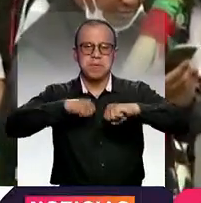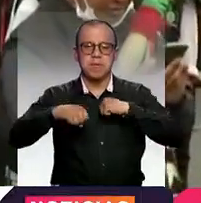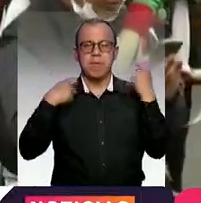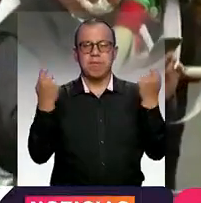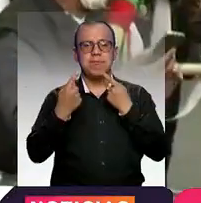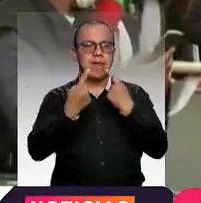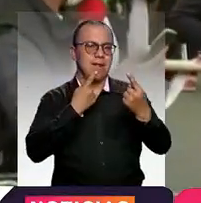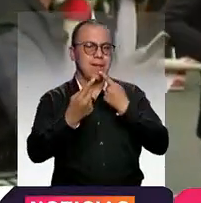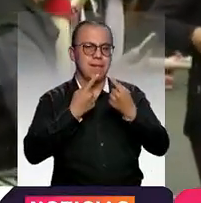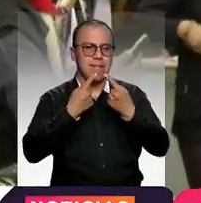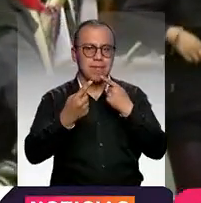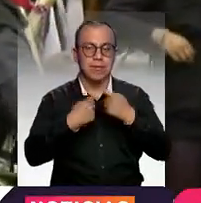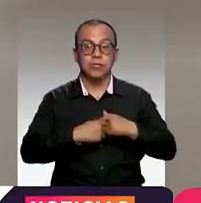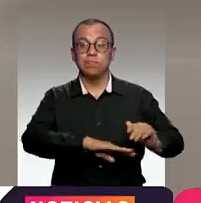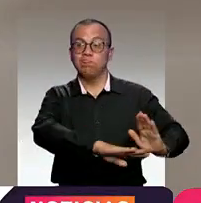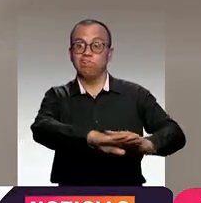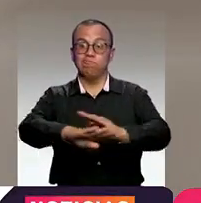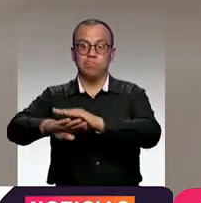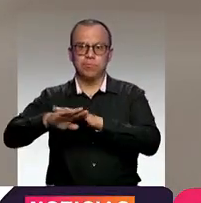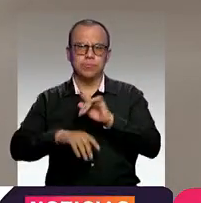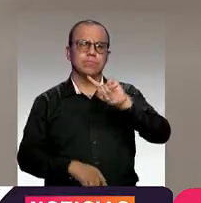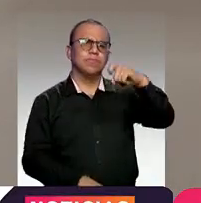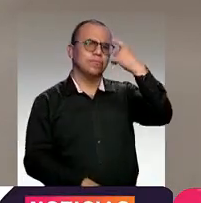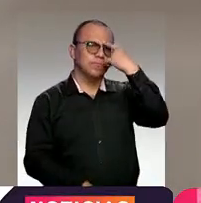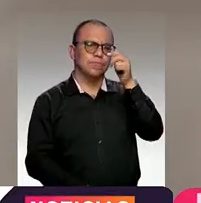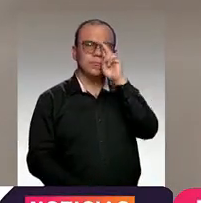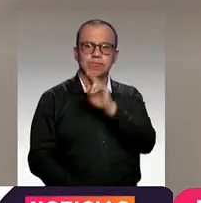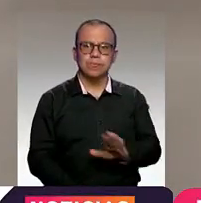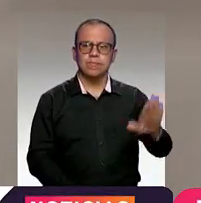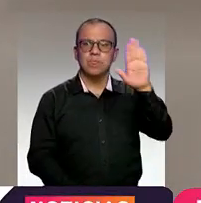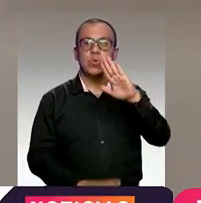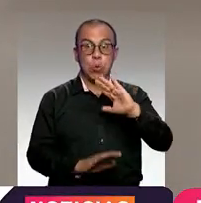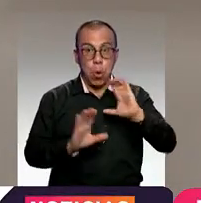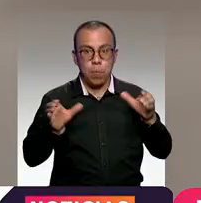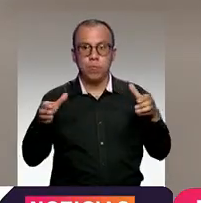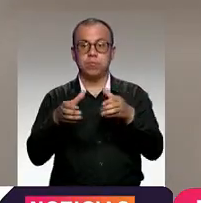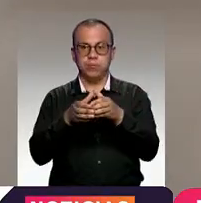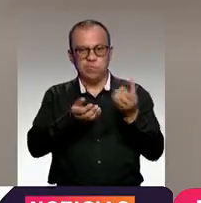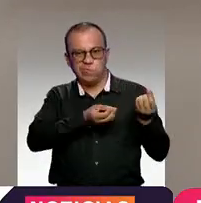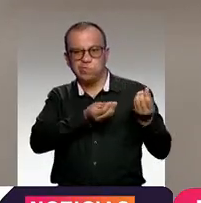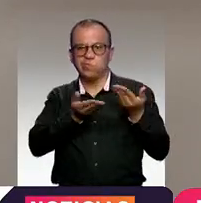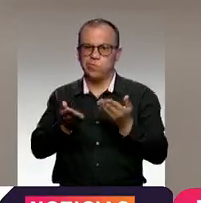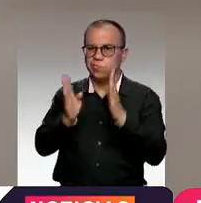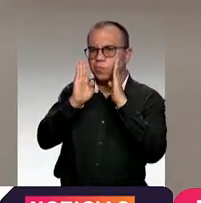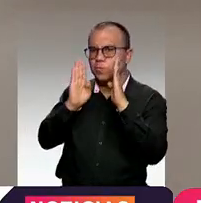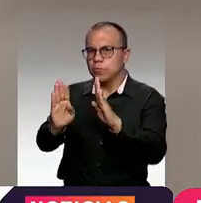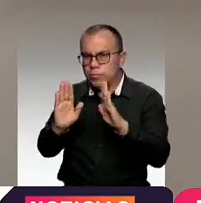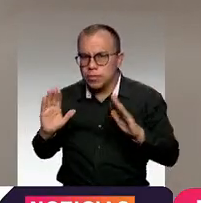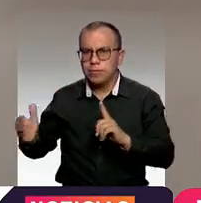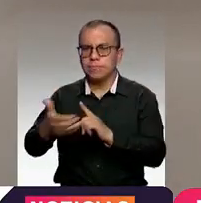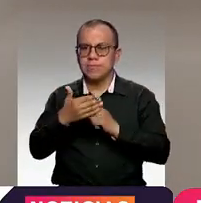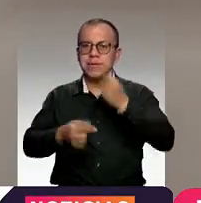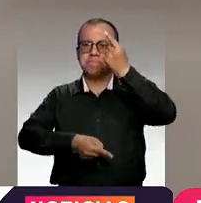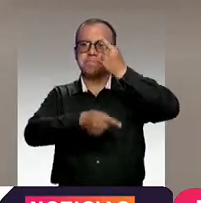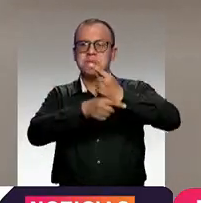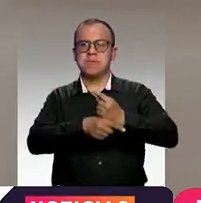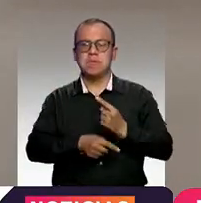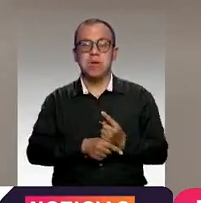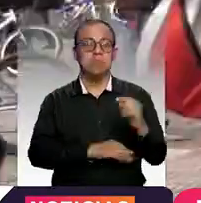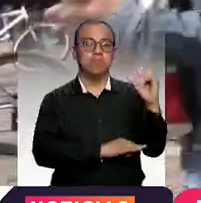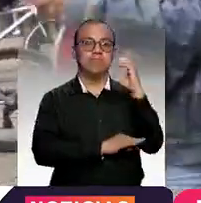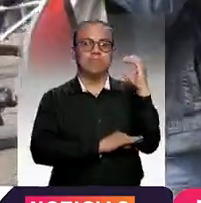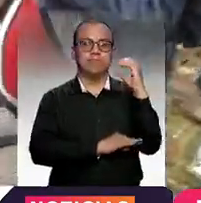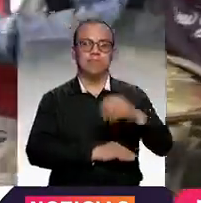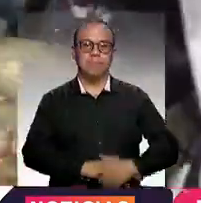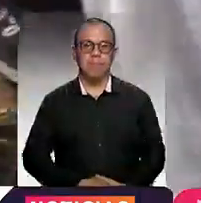el diálogo. Hacemos un llamado al gobierno nacional para que proteja a la Minga, atienda sus exigencias y le cumpla a todos los colombianos.